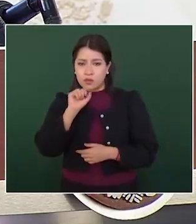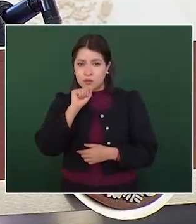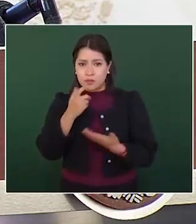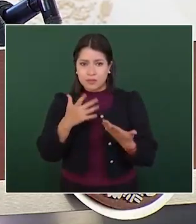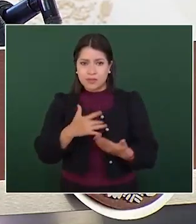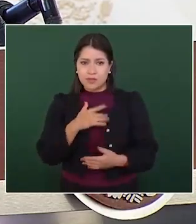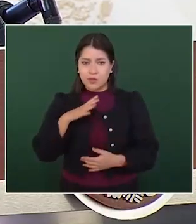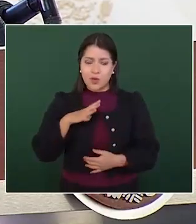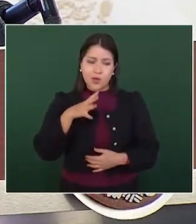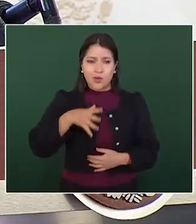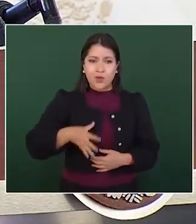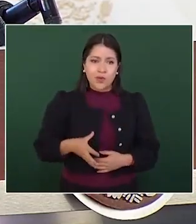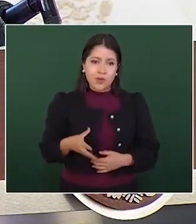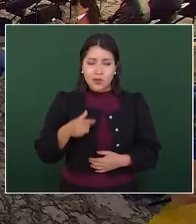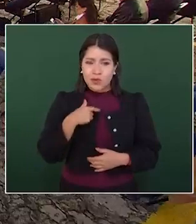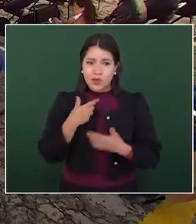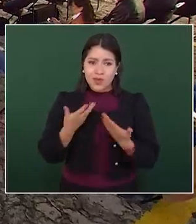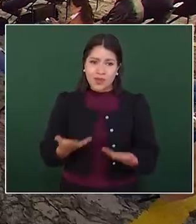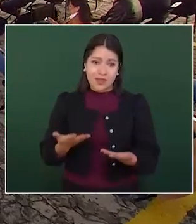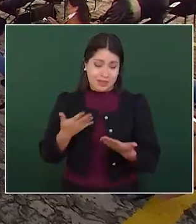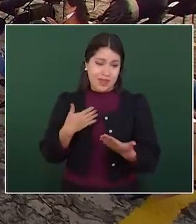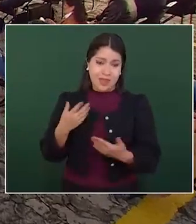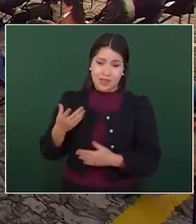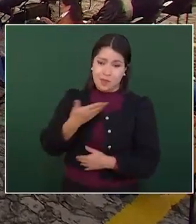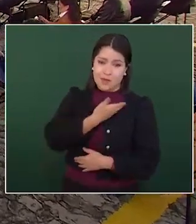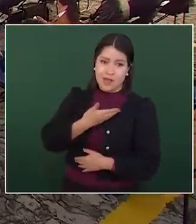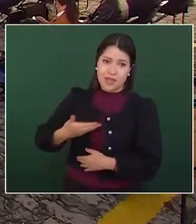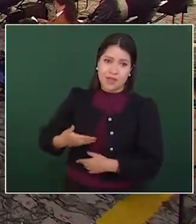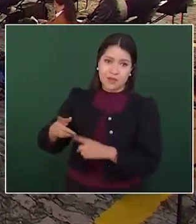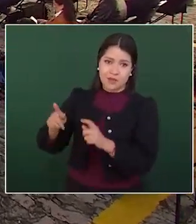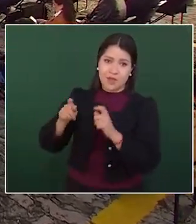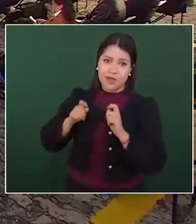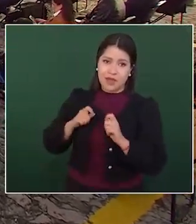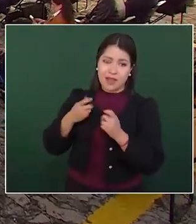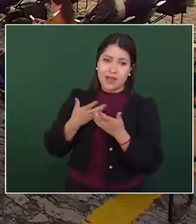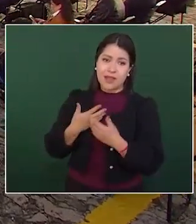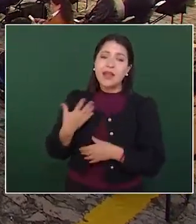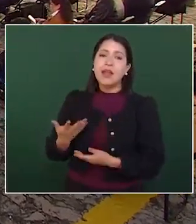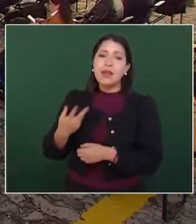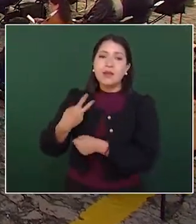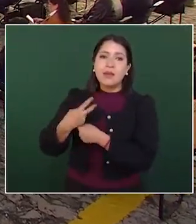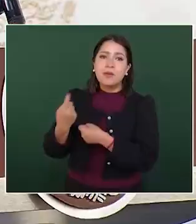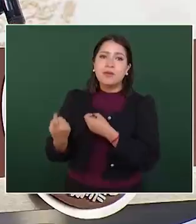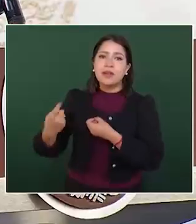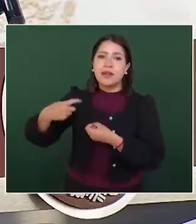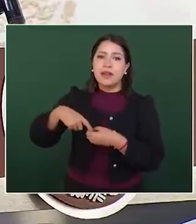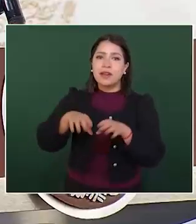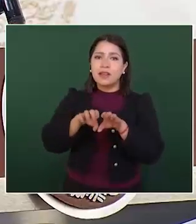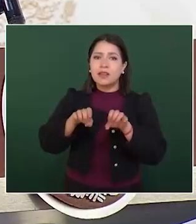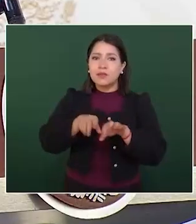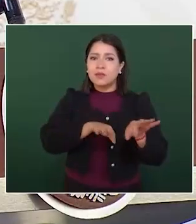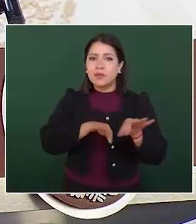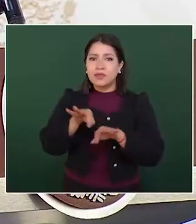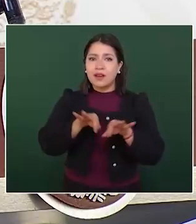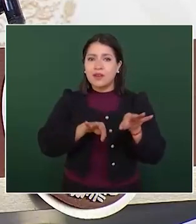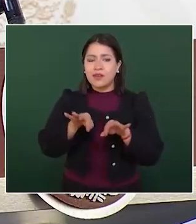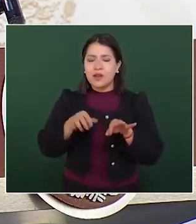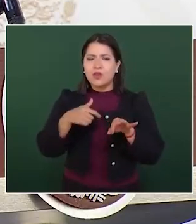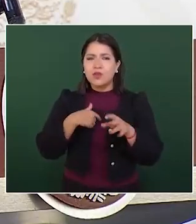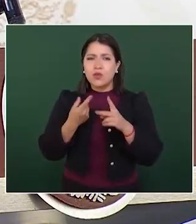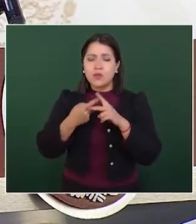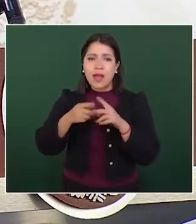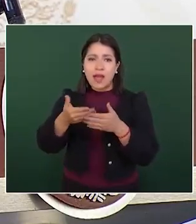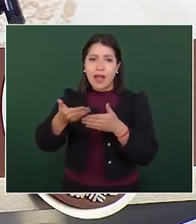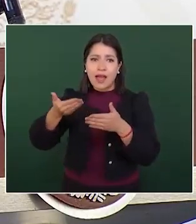con la confianza del presidente para pertenecer a su equipo de trabajo en esta administración. Empecé como